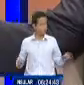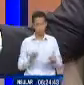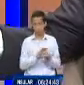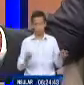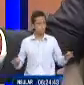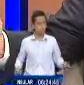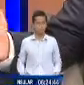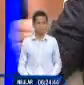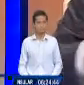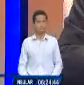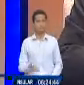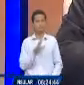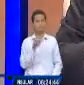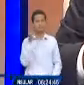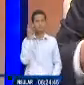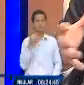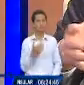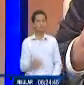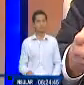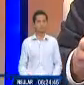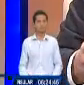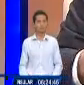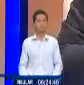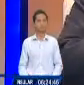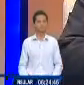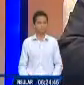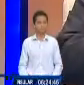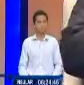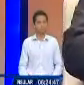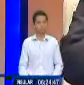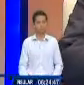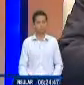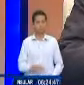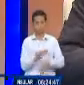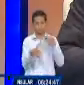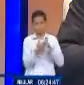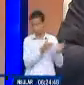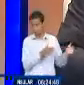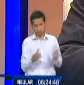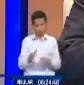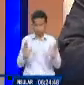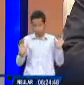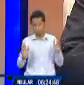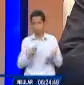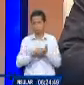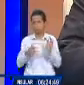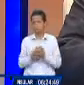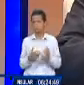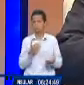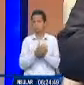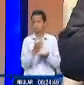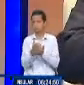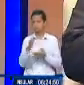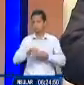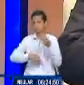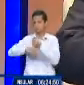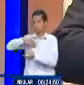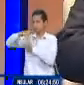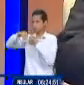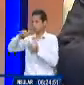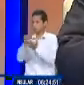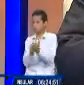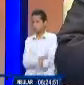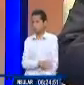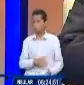le entrega una canción por 30 años no también no había ningún requerimiento del tiempo de que esa concesión sea trabajada es decir que se realice un plan de inversión que se siquiera